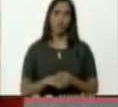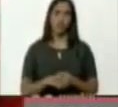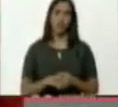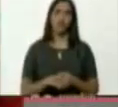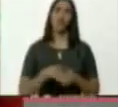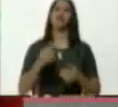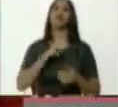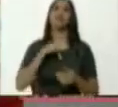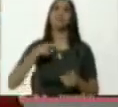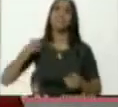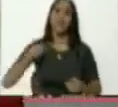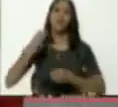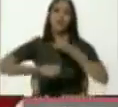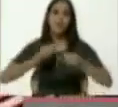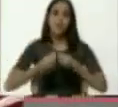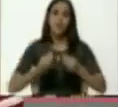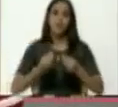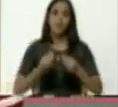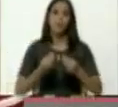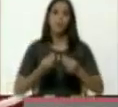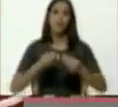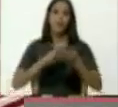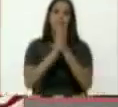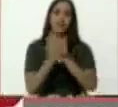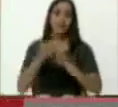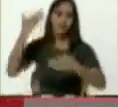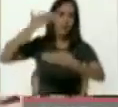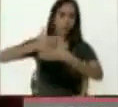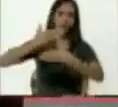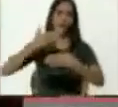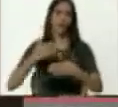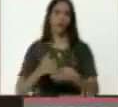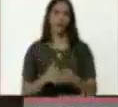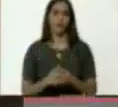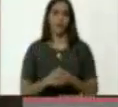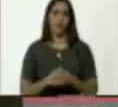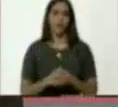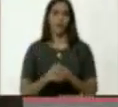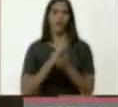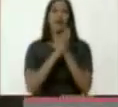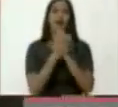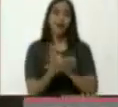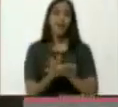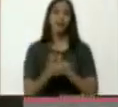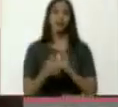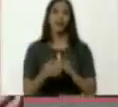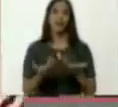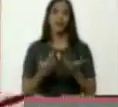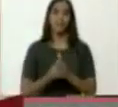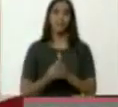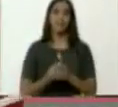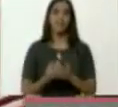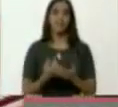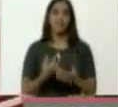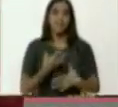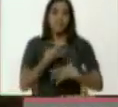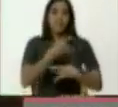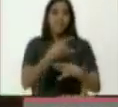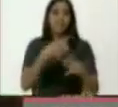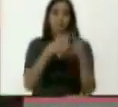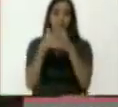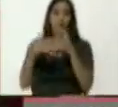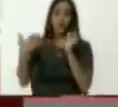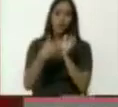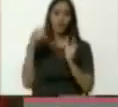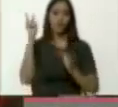nos toca hacer para evadir el bloqueo, para acabar con ese empecinamiento que tiene Estados Unidos en contra de Venezuela, que